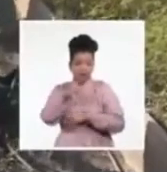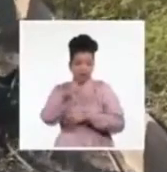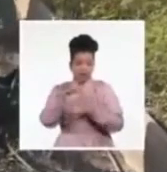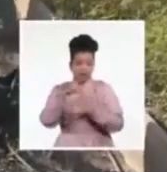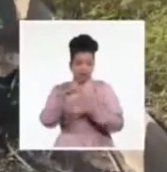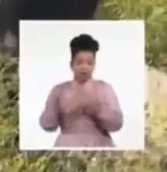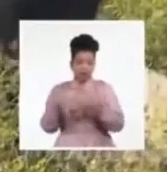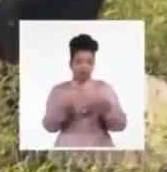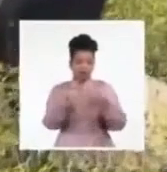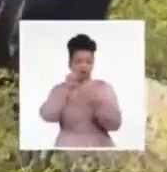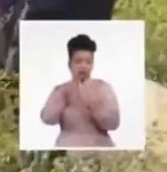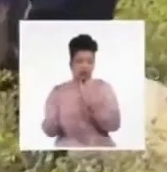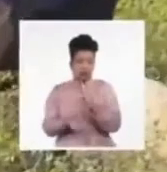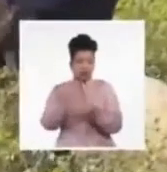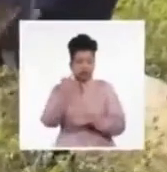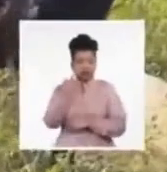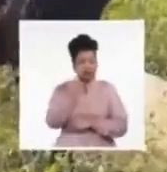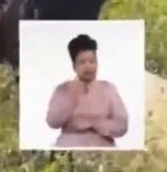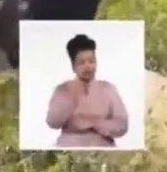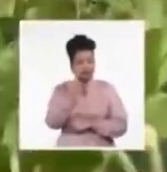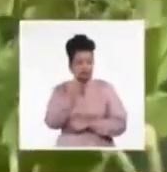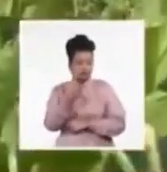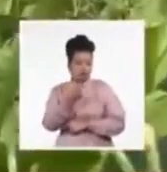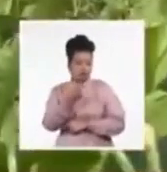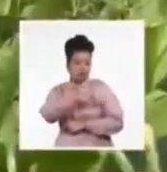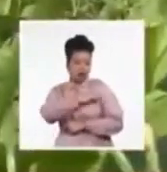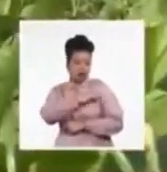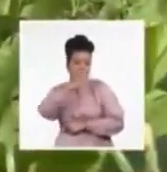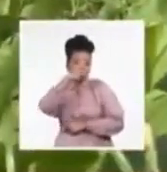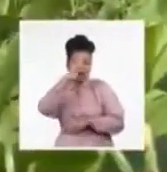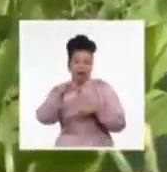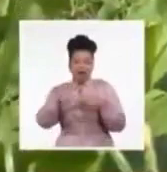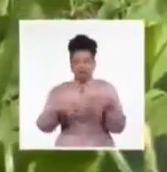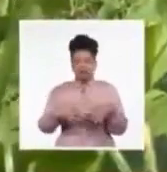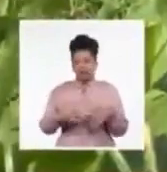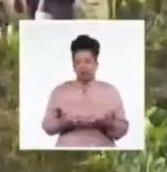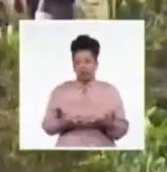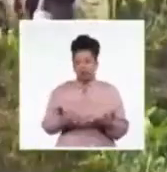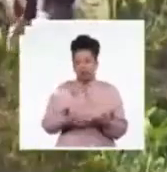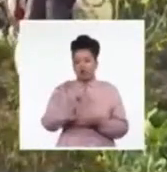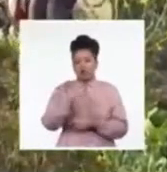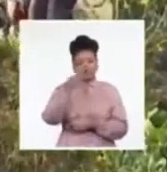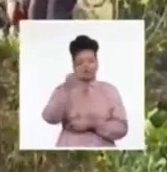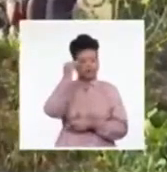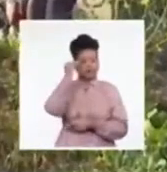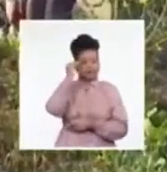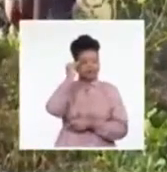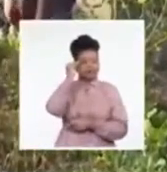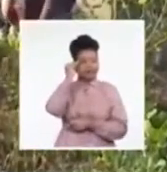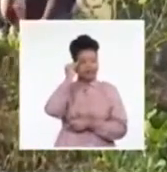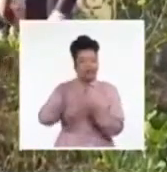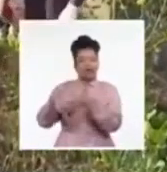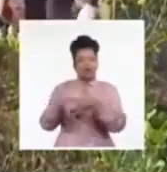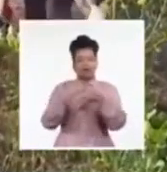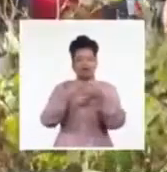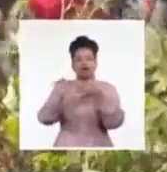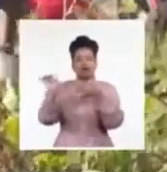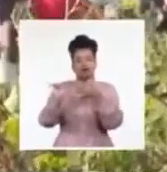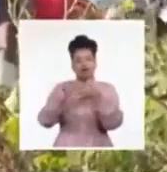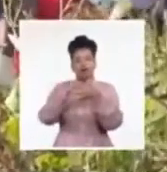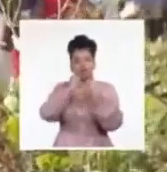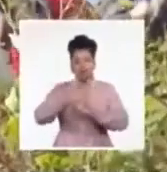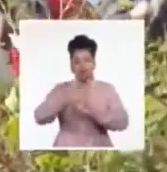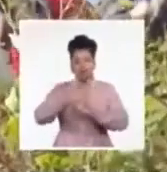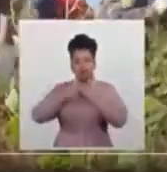conocer la realidad cubana, apreciar las transformaciones y llevar a su nación experiencia para fortalecer la batalla que libran